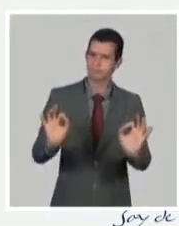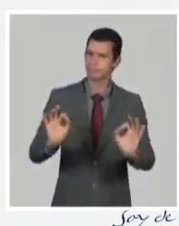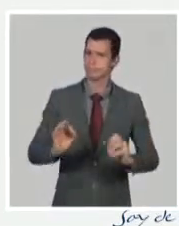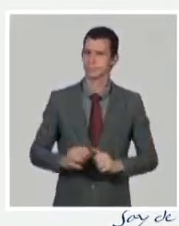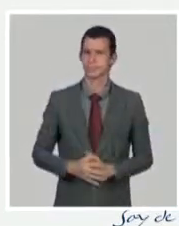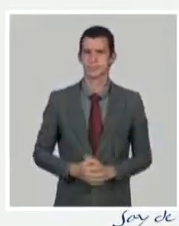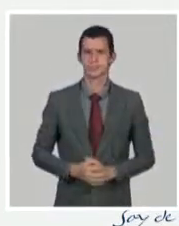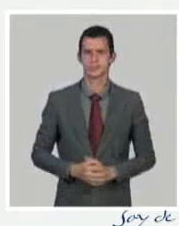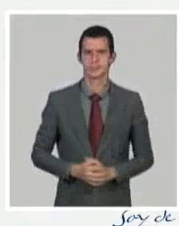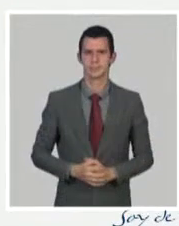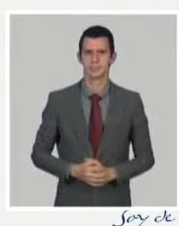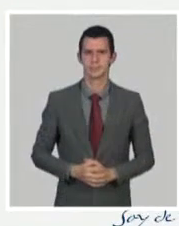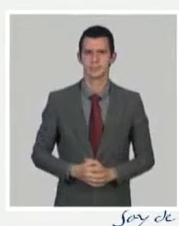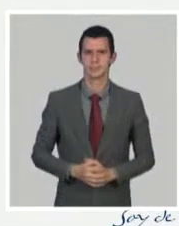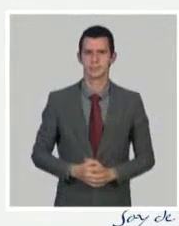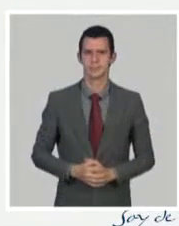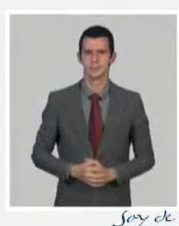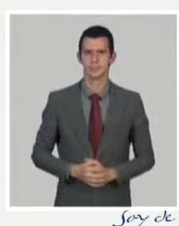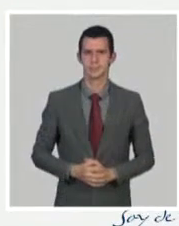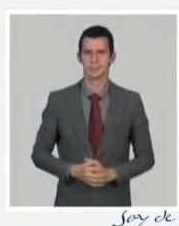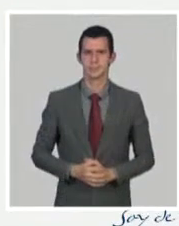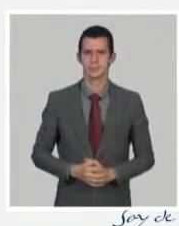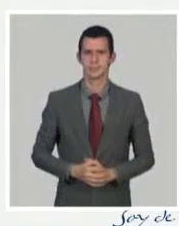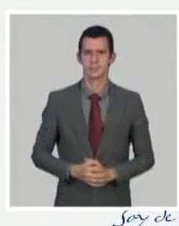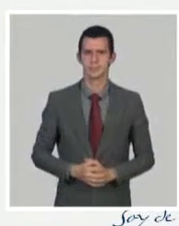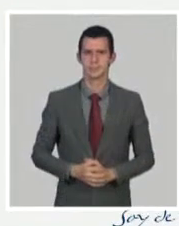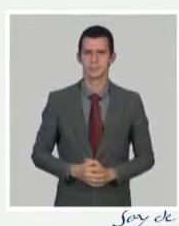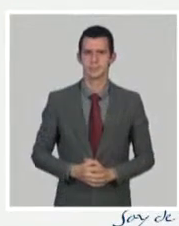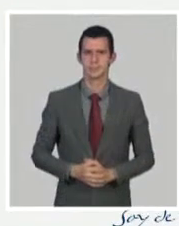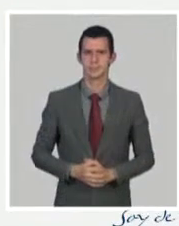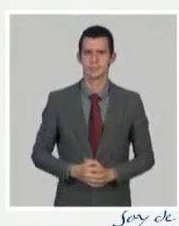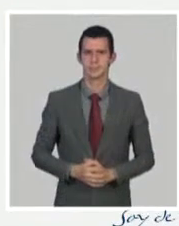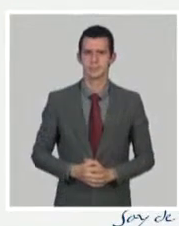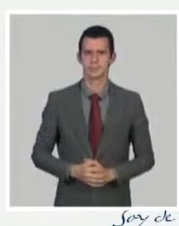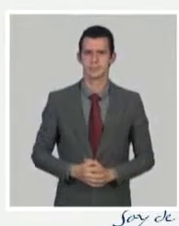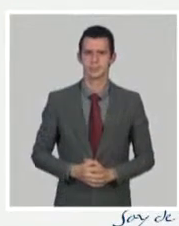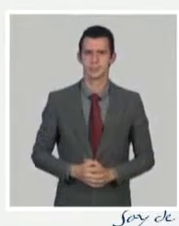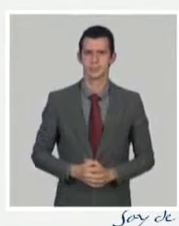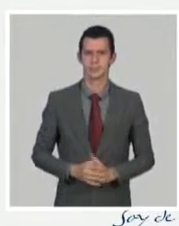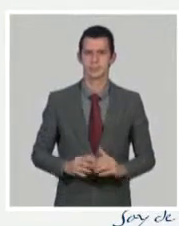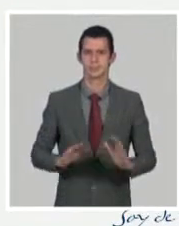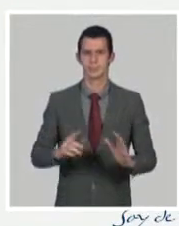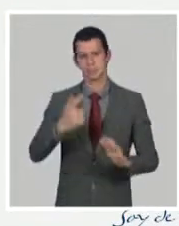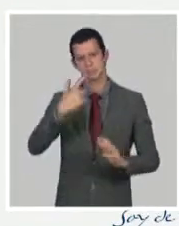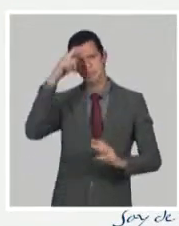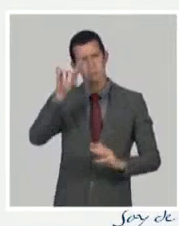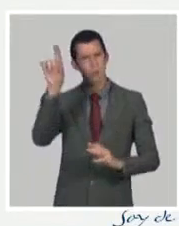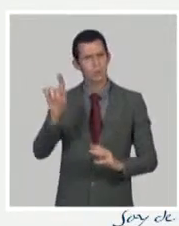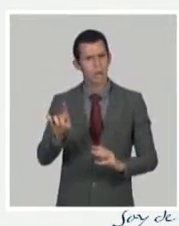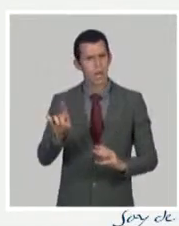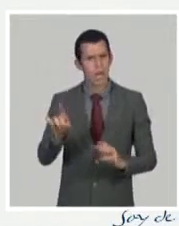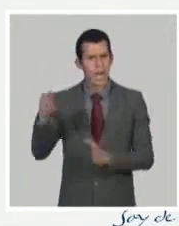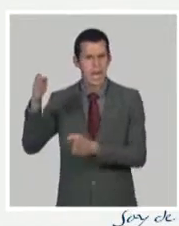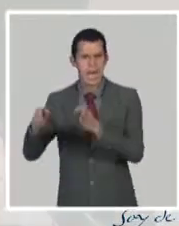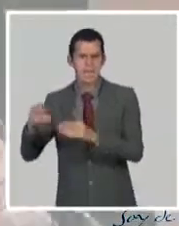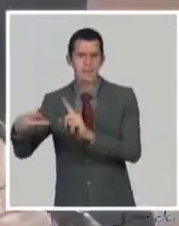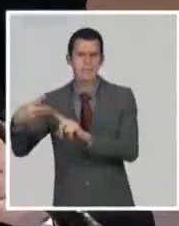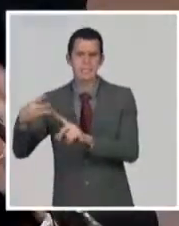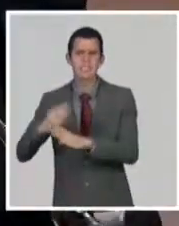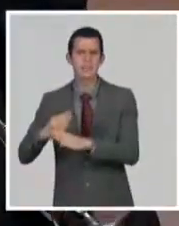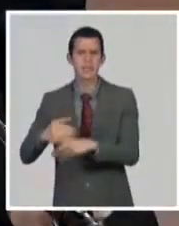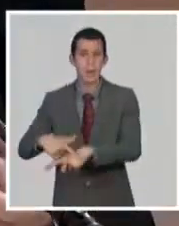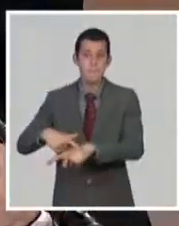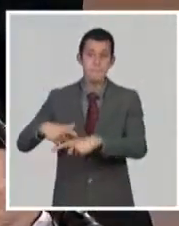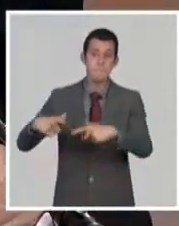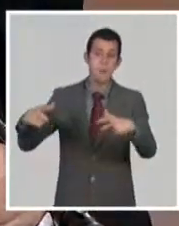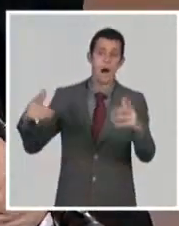específica. Bueno, ¿por qué no algún tipo de intervención siempre que sea necesario? ¿Esa fase 3 tendría una dimensión también de miles? Exactamente, la fase 3 tienen